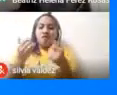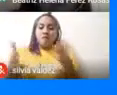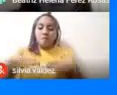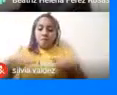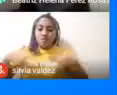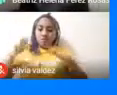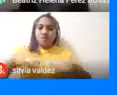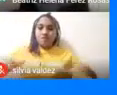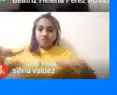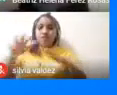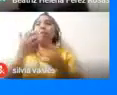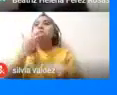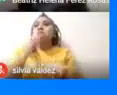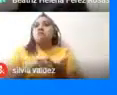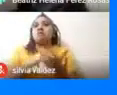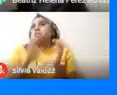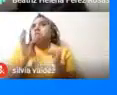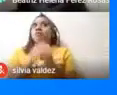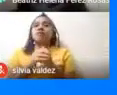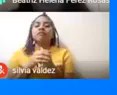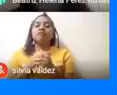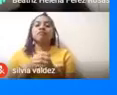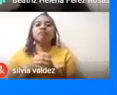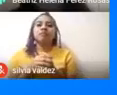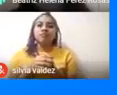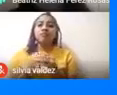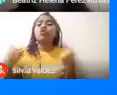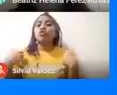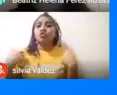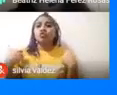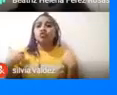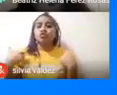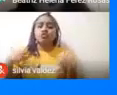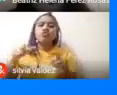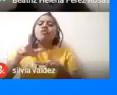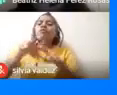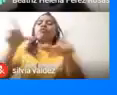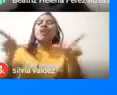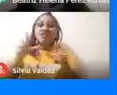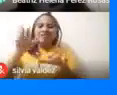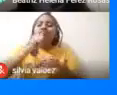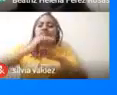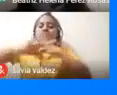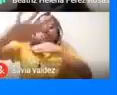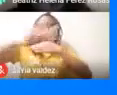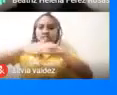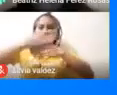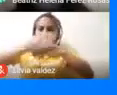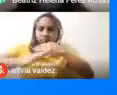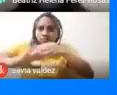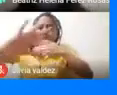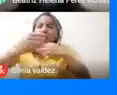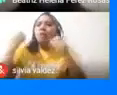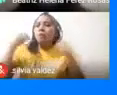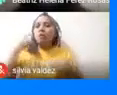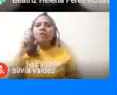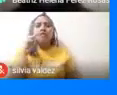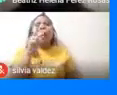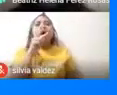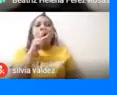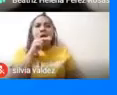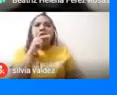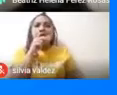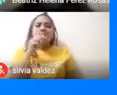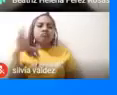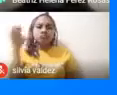territorio. Por ejemplo, yo podría, en un destino de playas, podría identificarse claramente